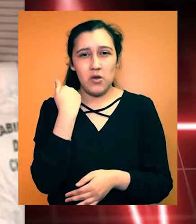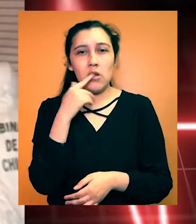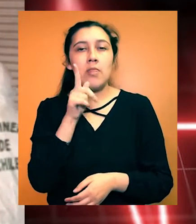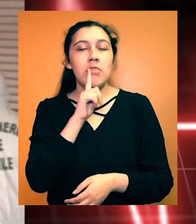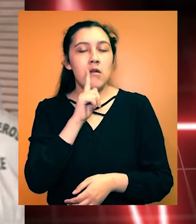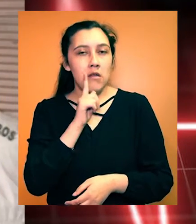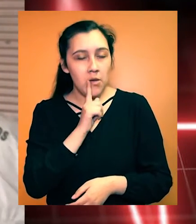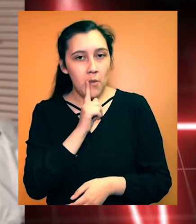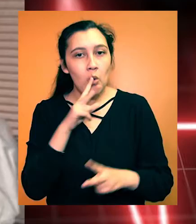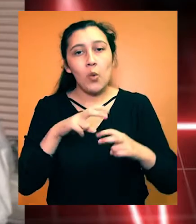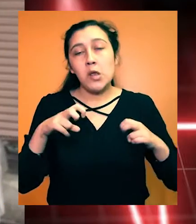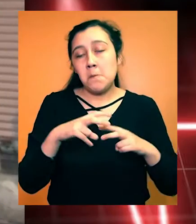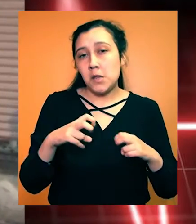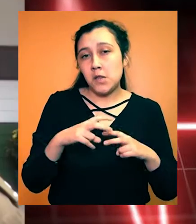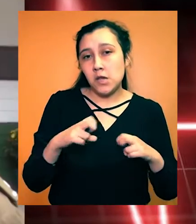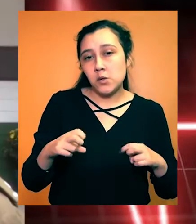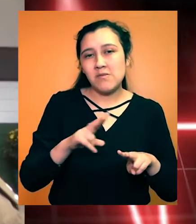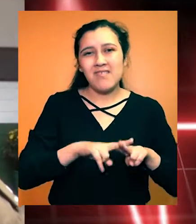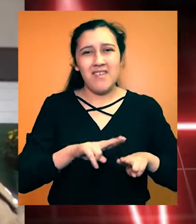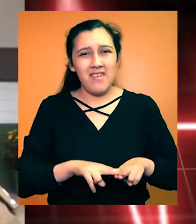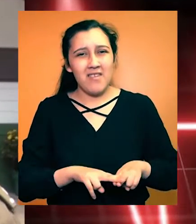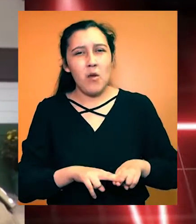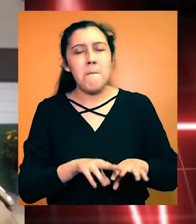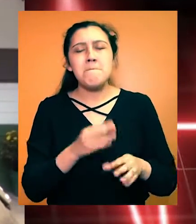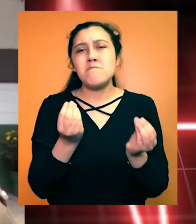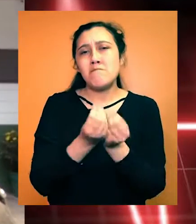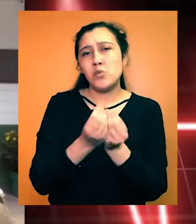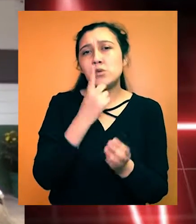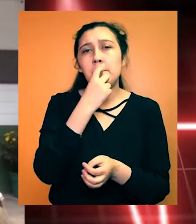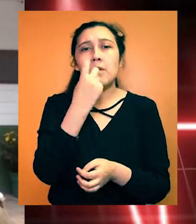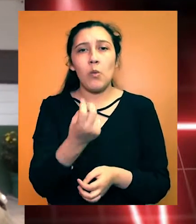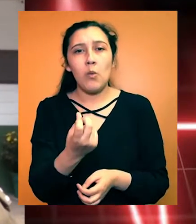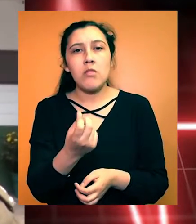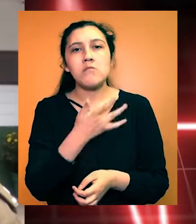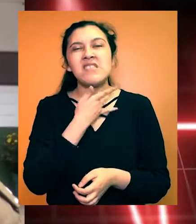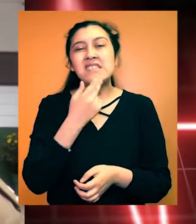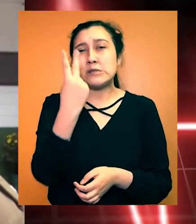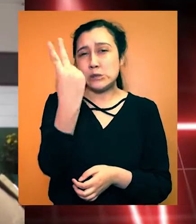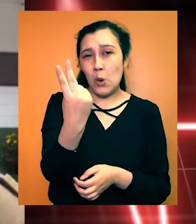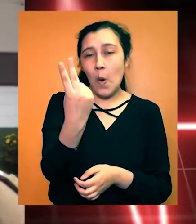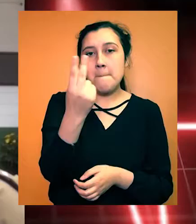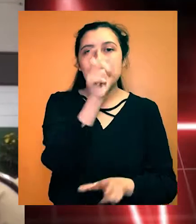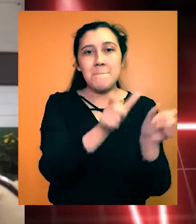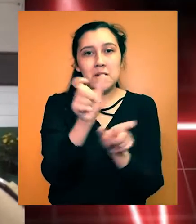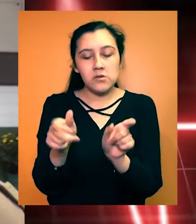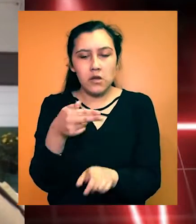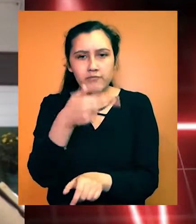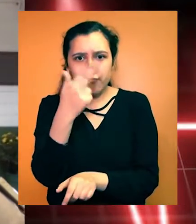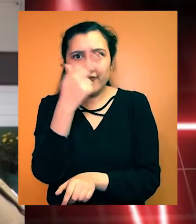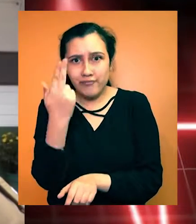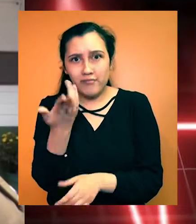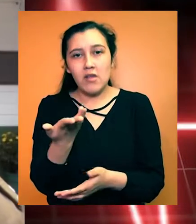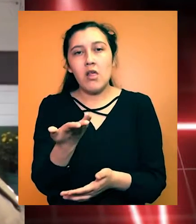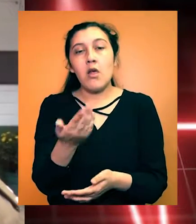anteriores. Tenemos un procedimiento que generó bastantes consultas a nosotros en relación a los dos lesionados con armas de